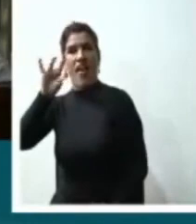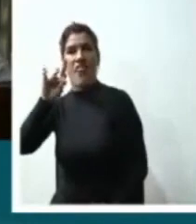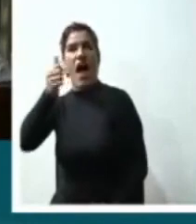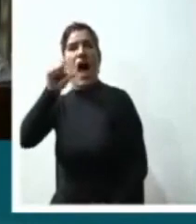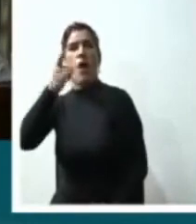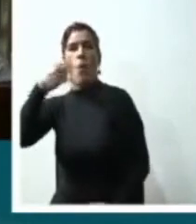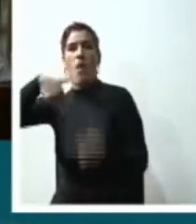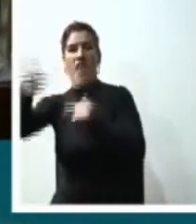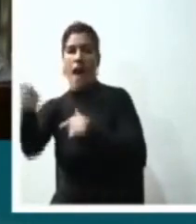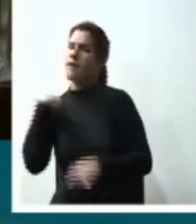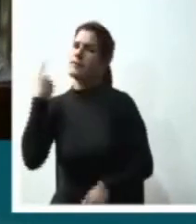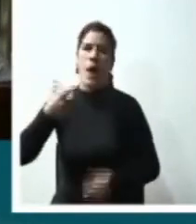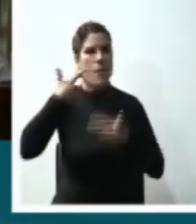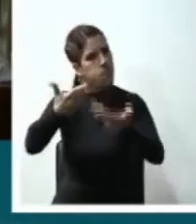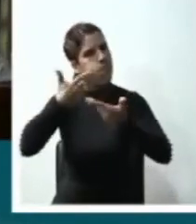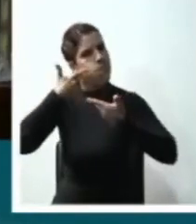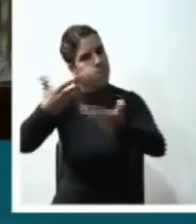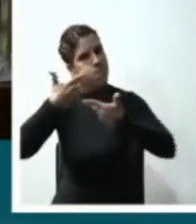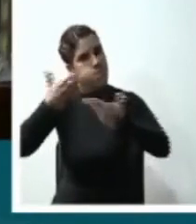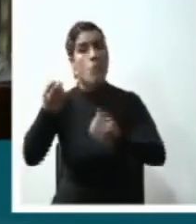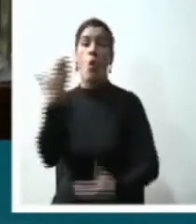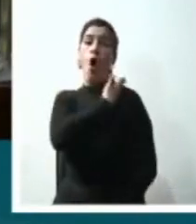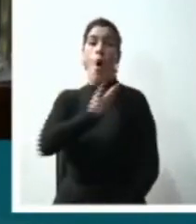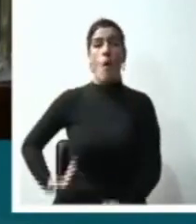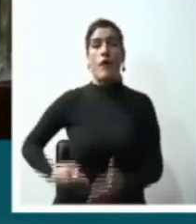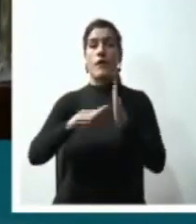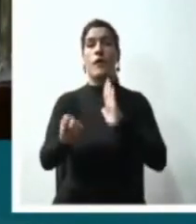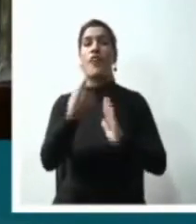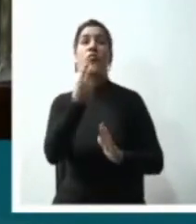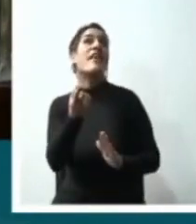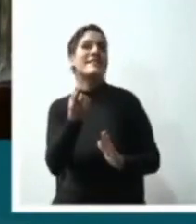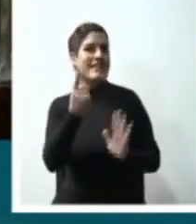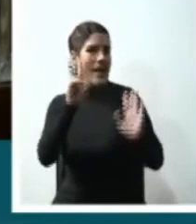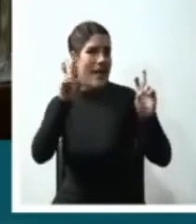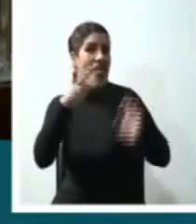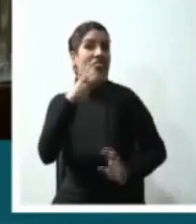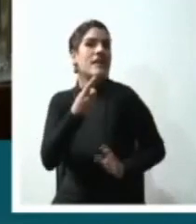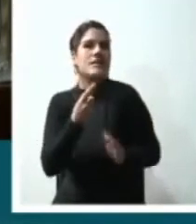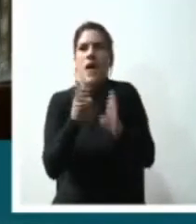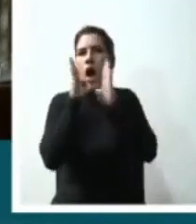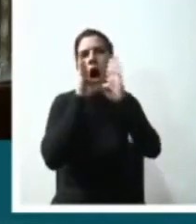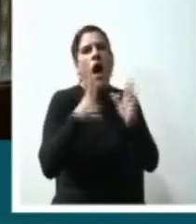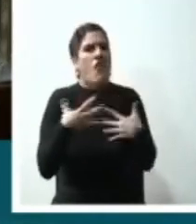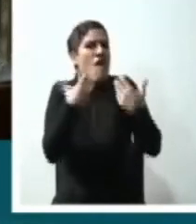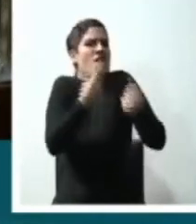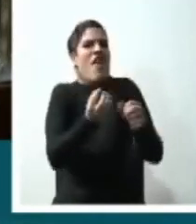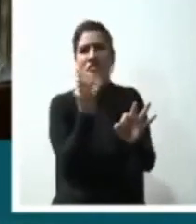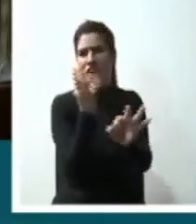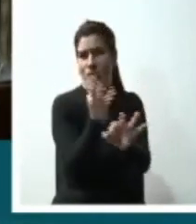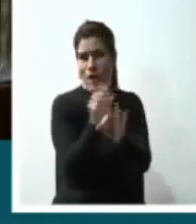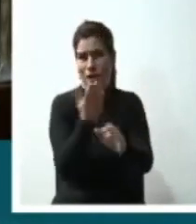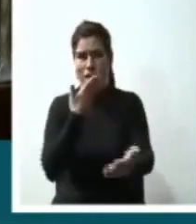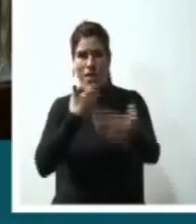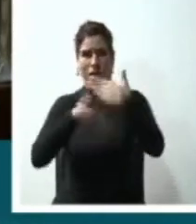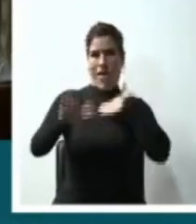contradicciones que el propio gobierno de la Ciudad de Buenos Aires tiene en relación a presentar que tiene la prioridad a la educación y